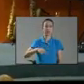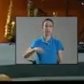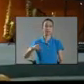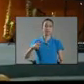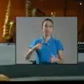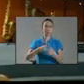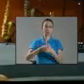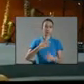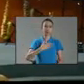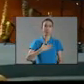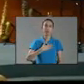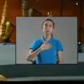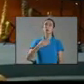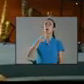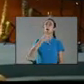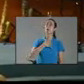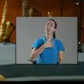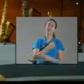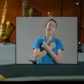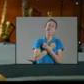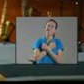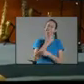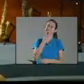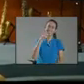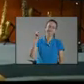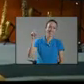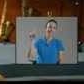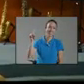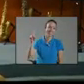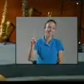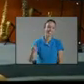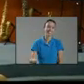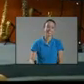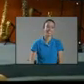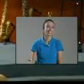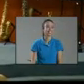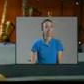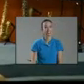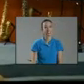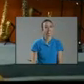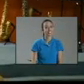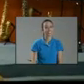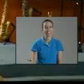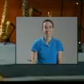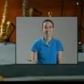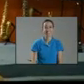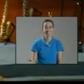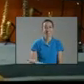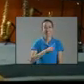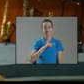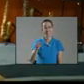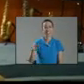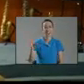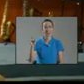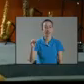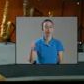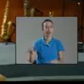Pero Dios dice que todo tiene su razón de ser. A usted se le olvidó que tenía que tocar aquí,